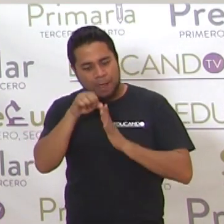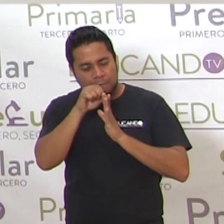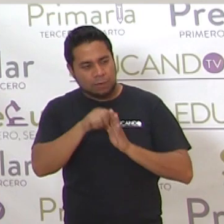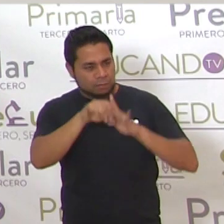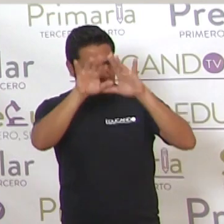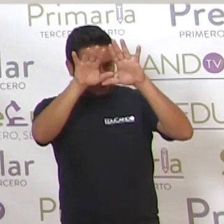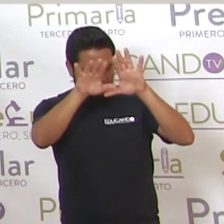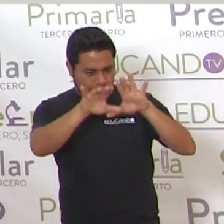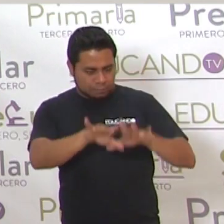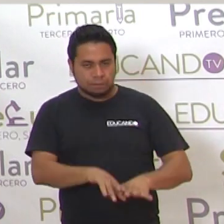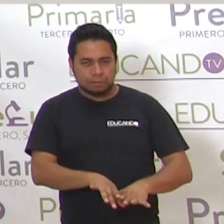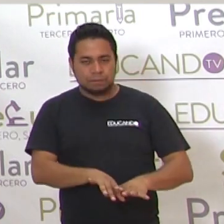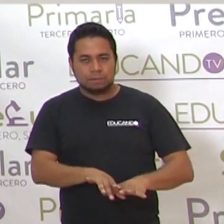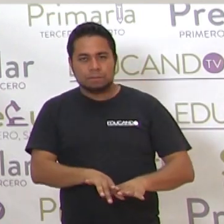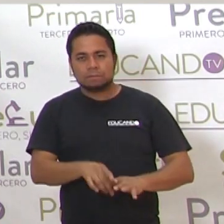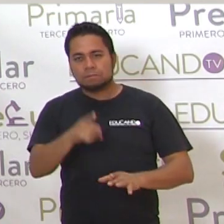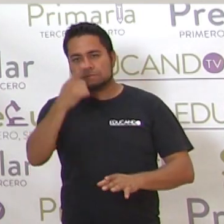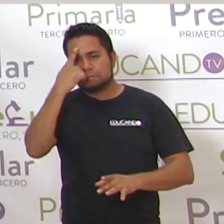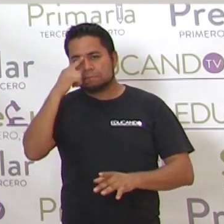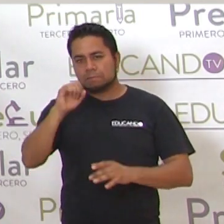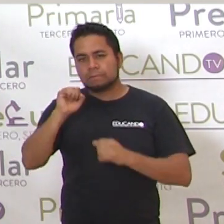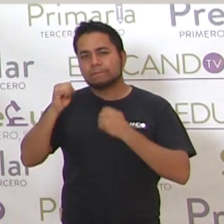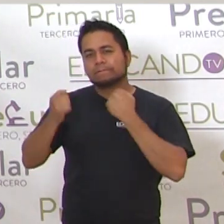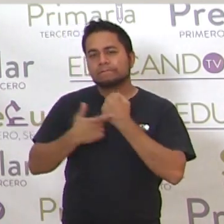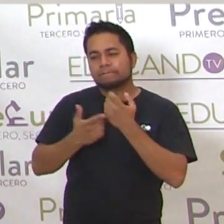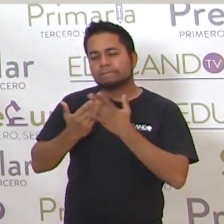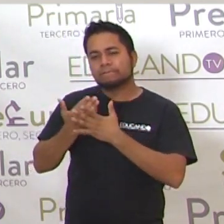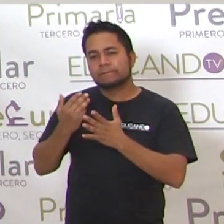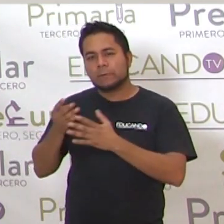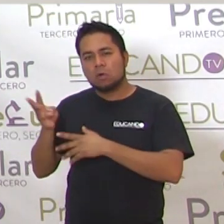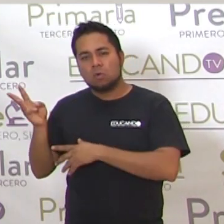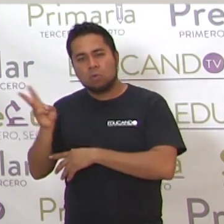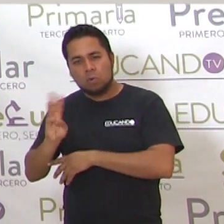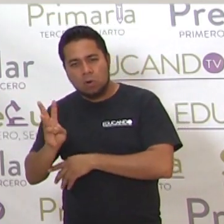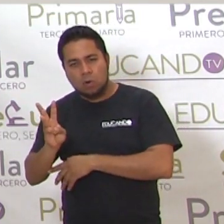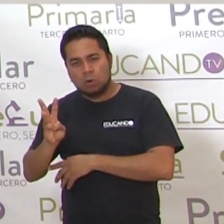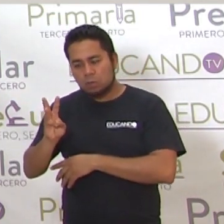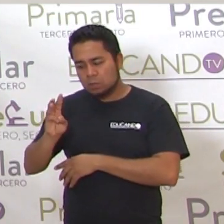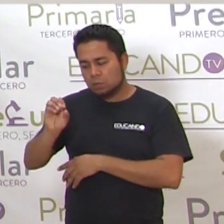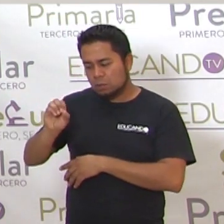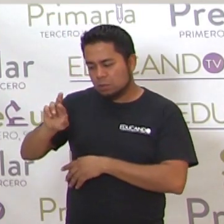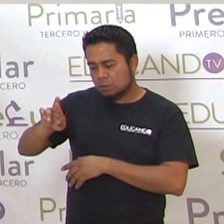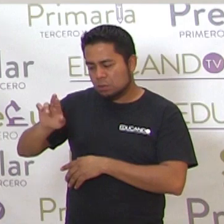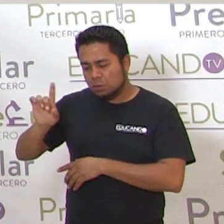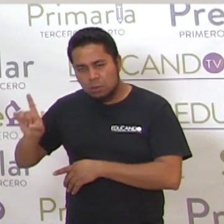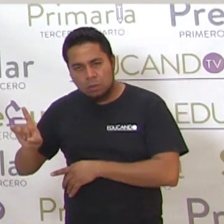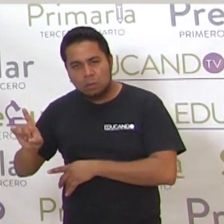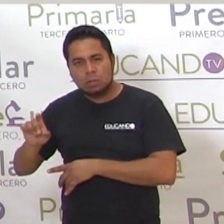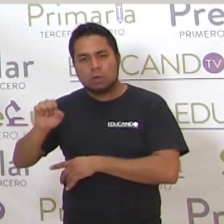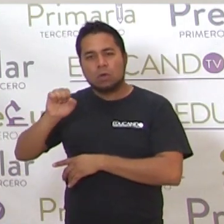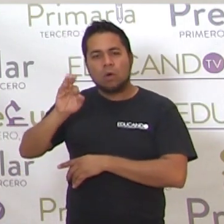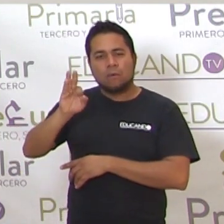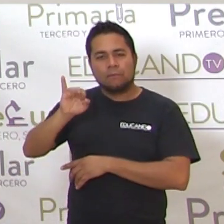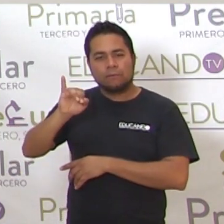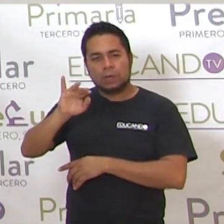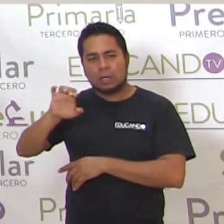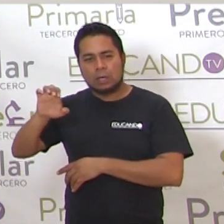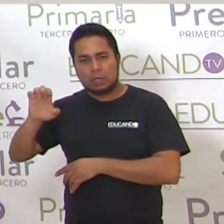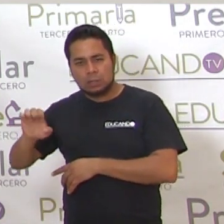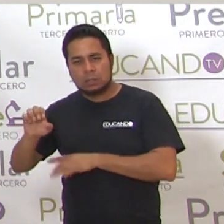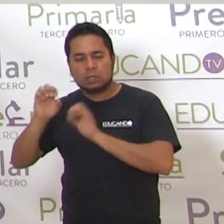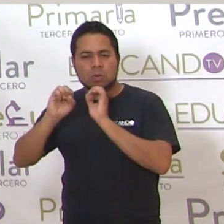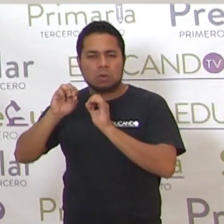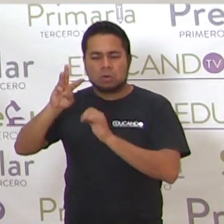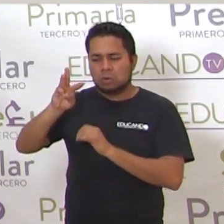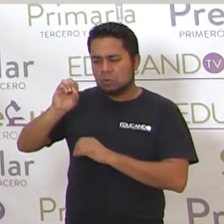escrito en algún programa de nuestra paquetería llámese office o llámese